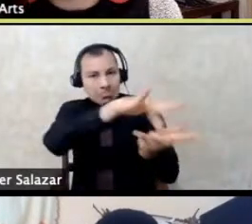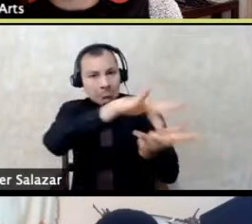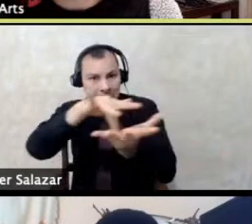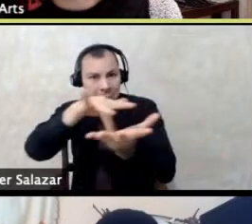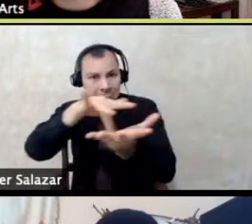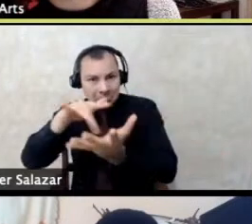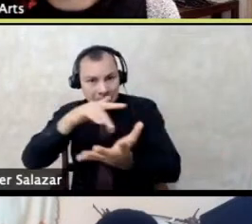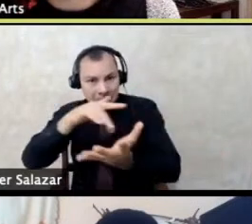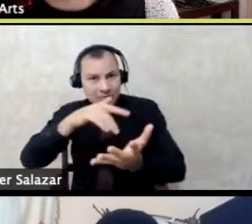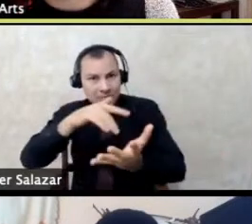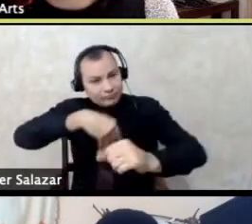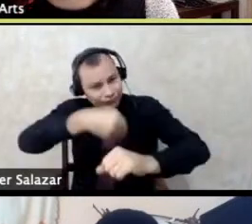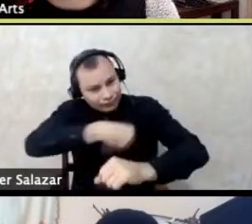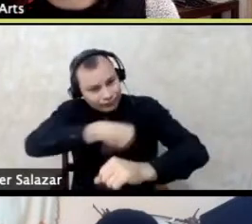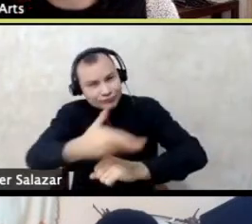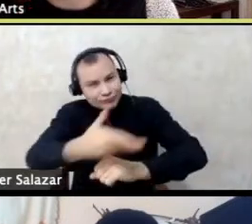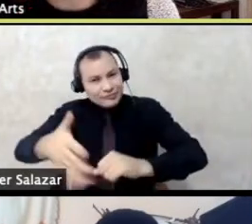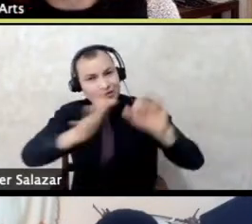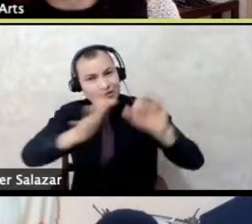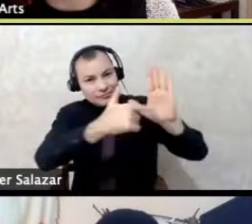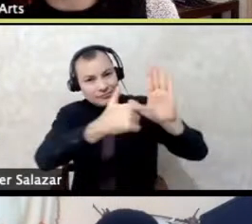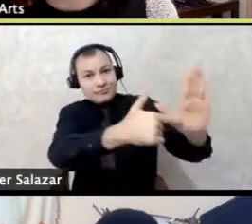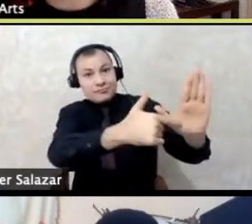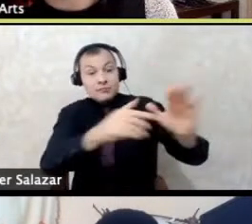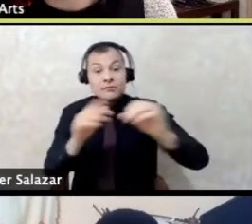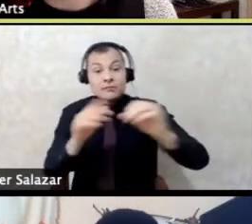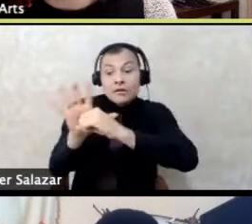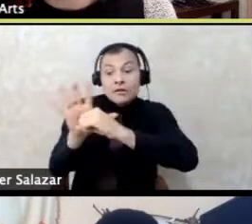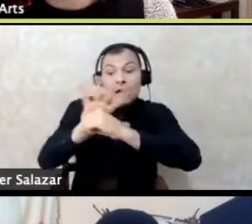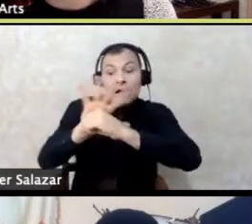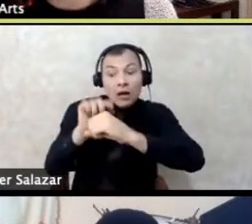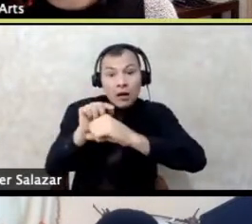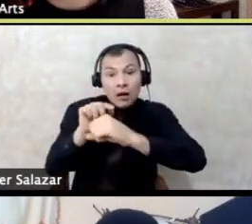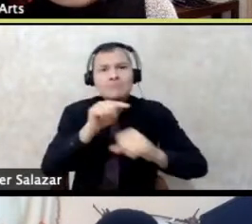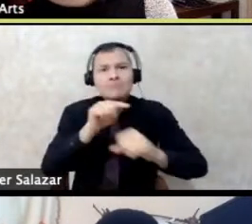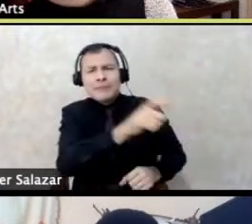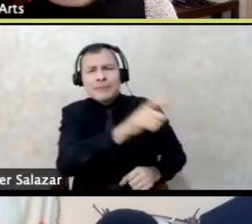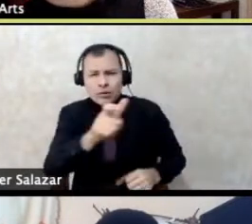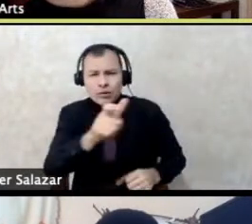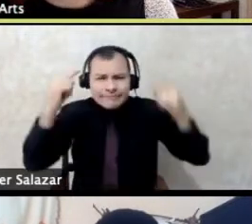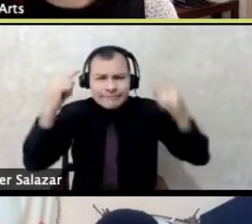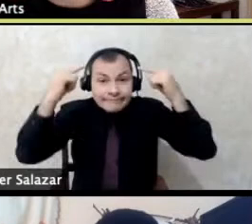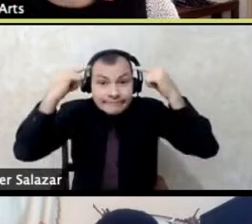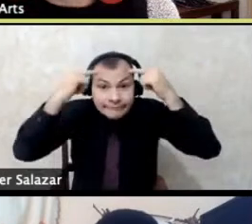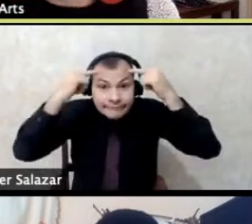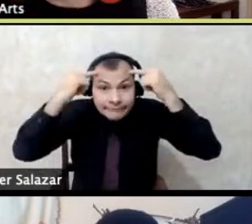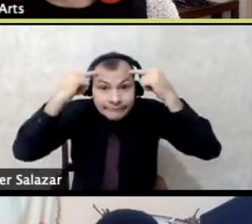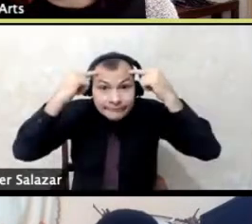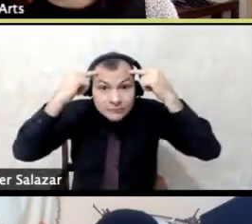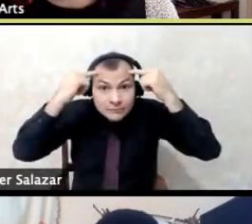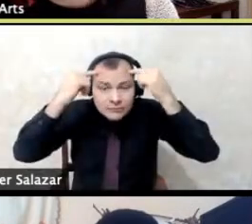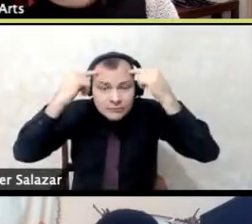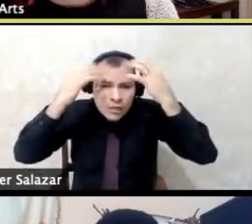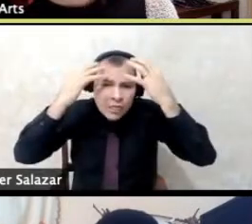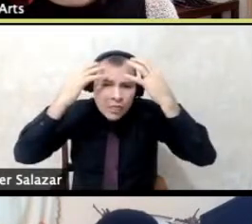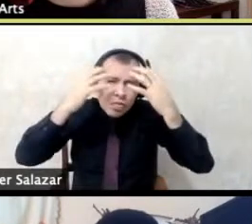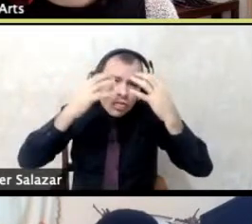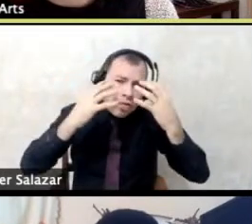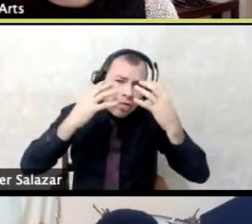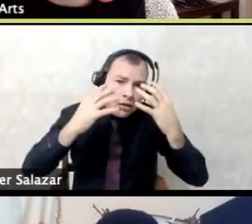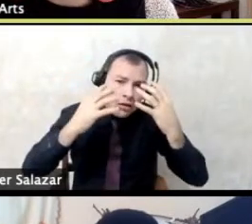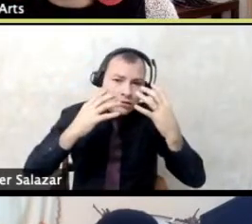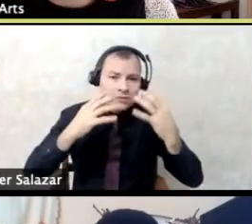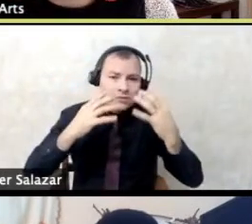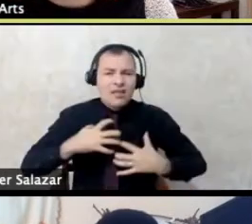están sufriendo un impacto muy alto en su salud mental, y nosotros creemos que a través de estas oportunidades de música y